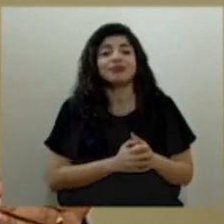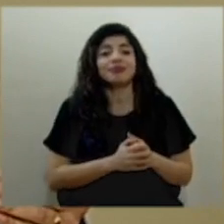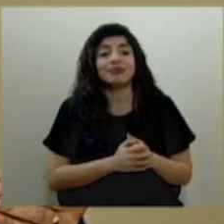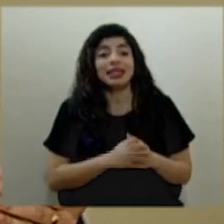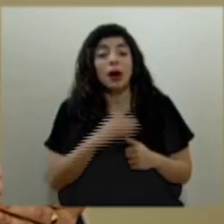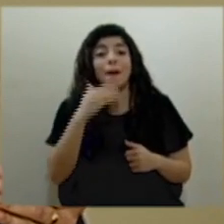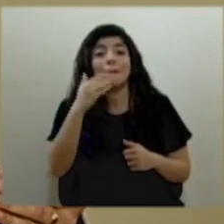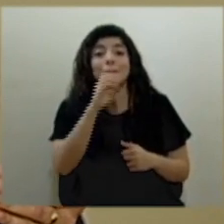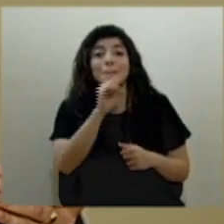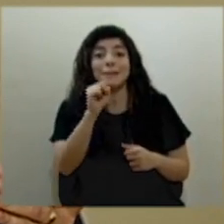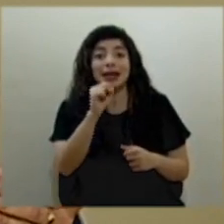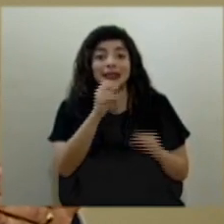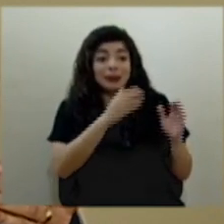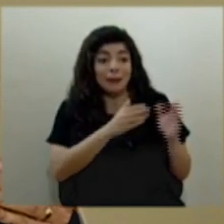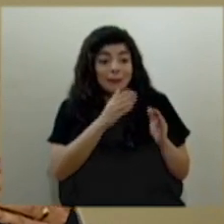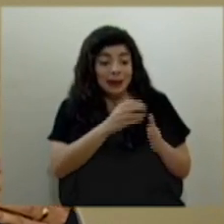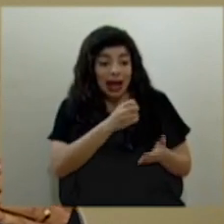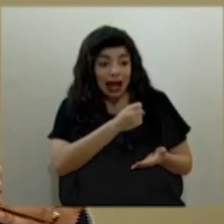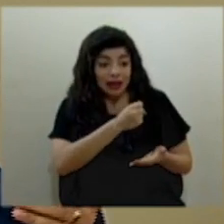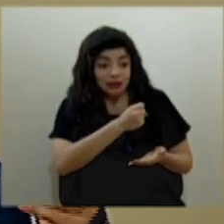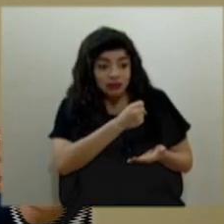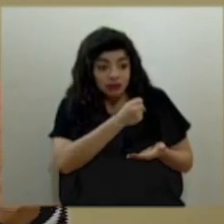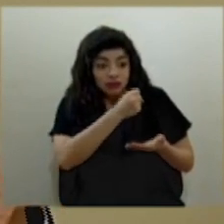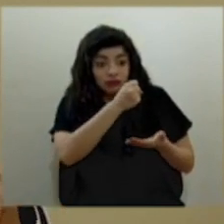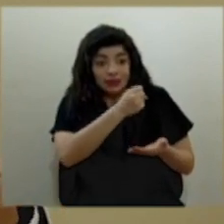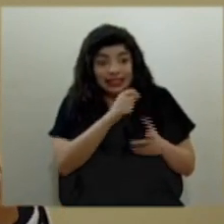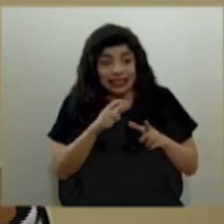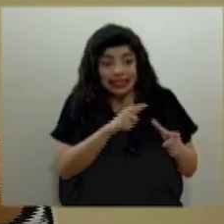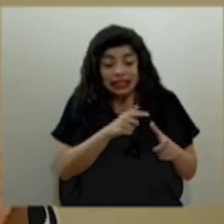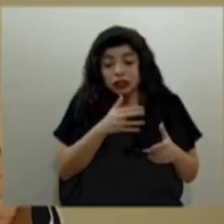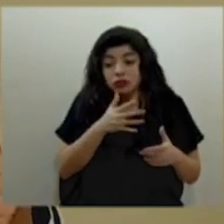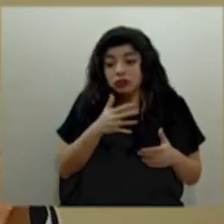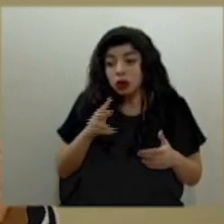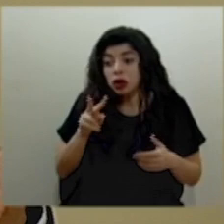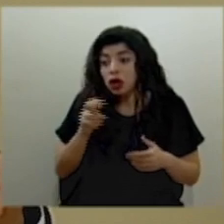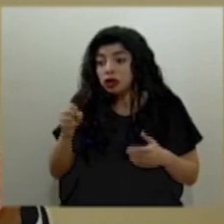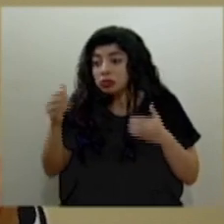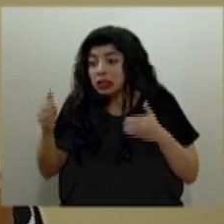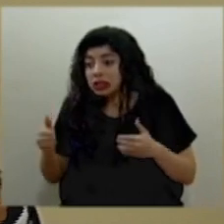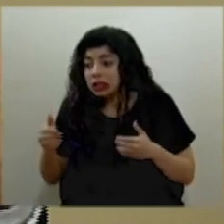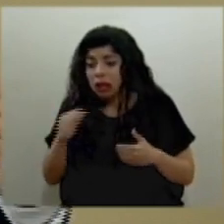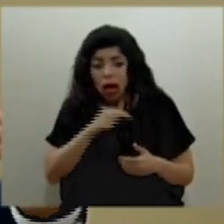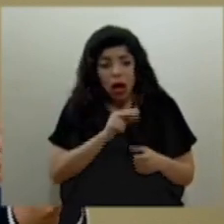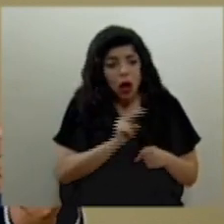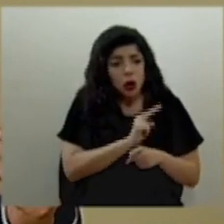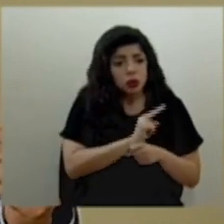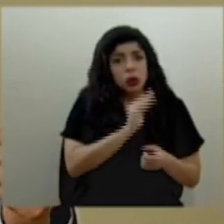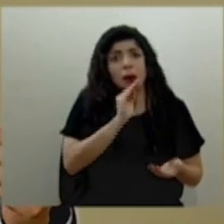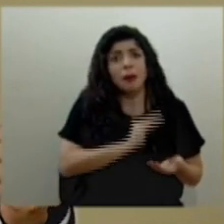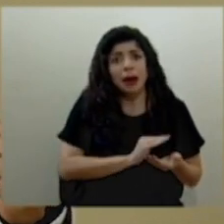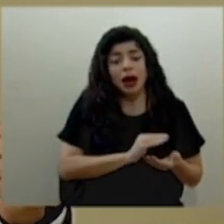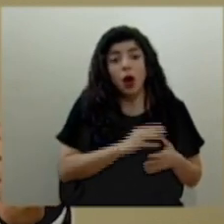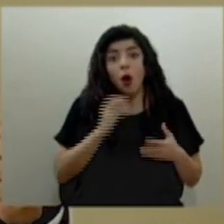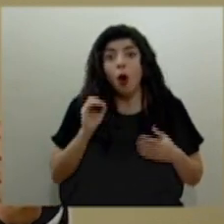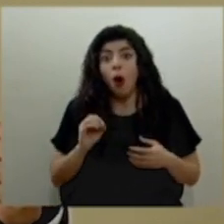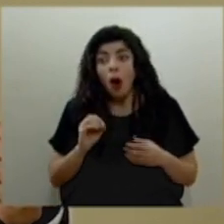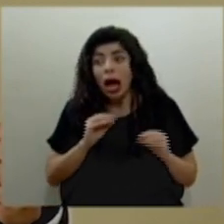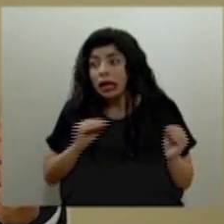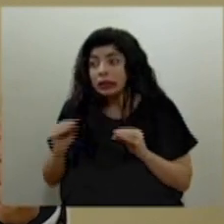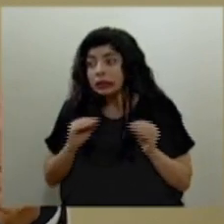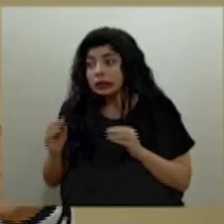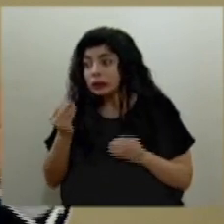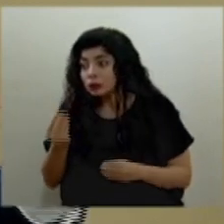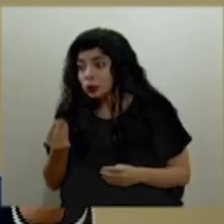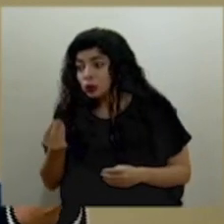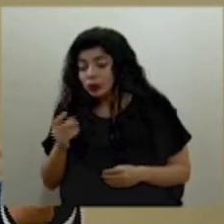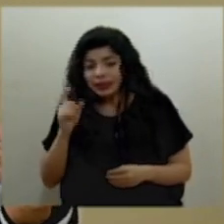cuales está vigente el plan de inversión, podamos requerir menos o, Dios no lo quiera, sea así,